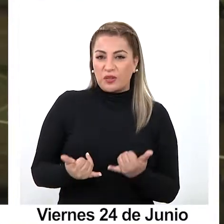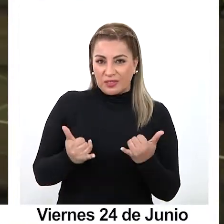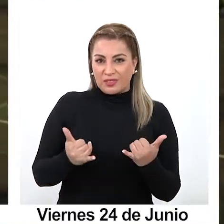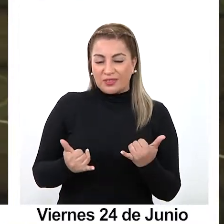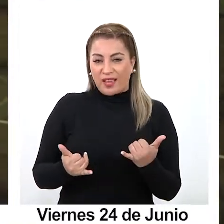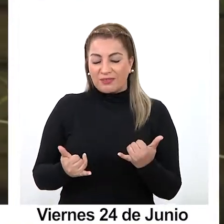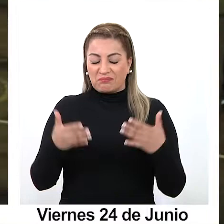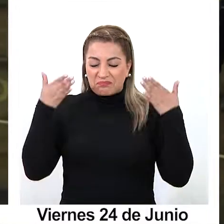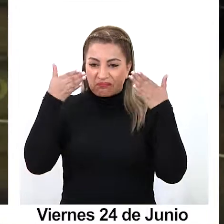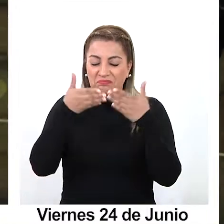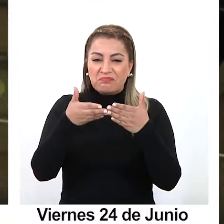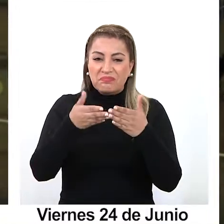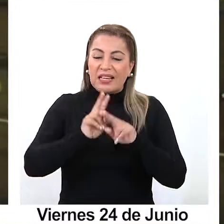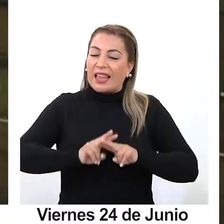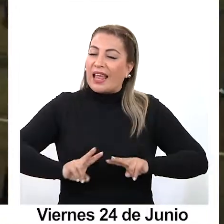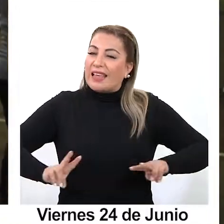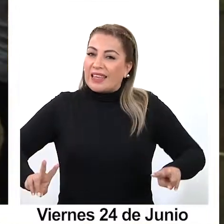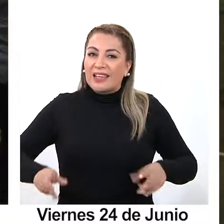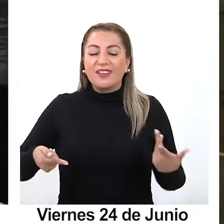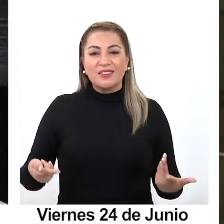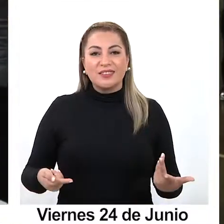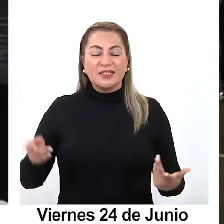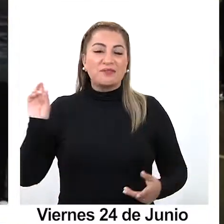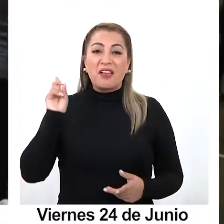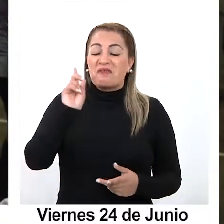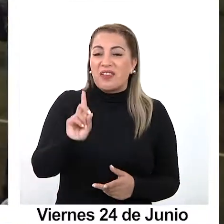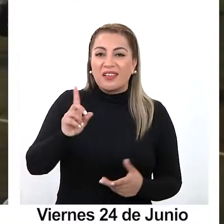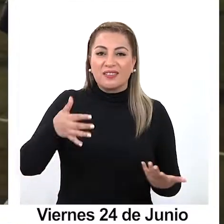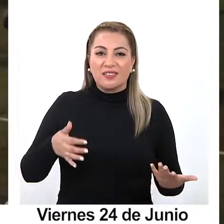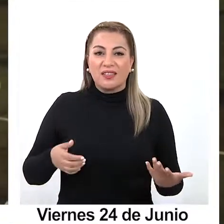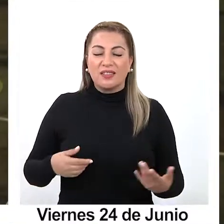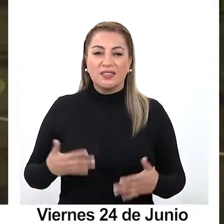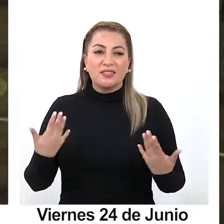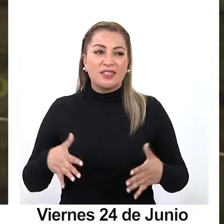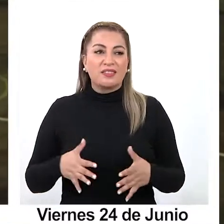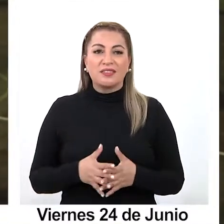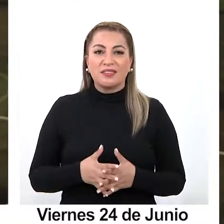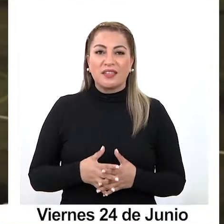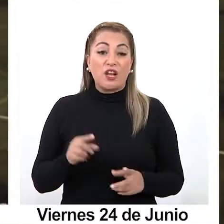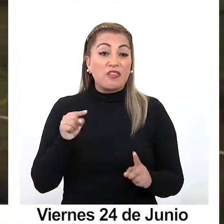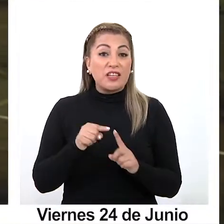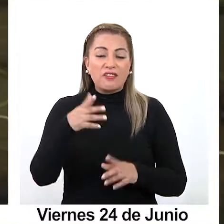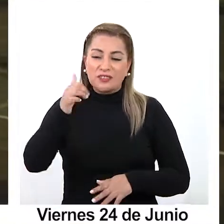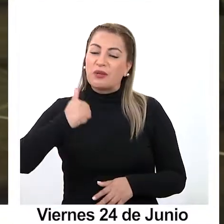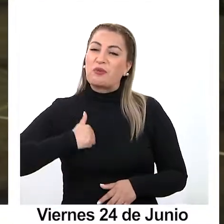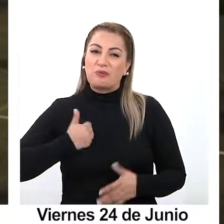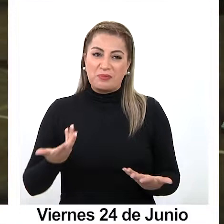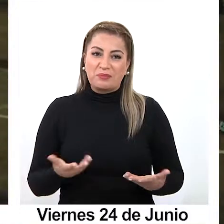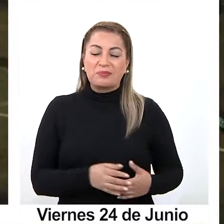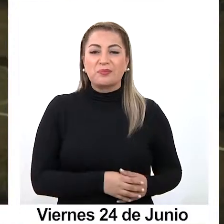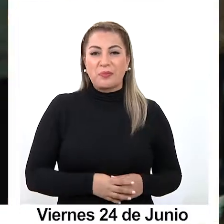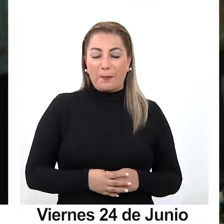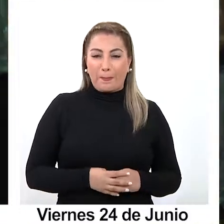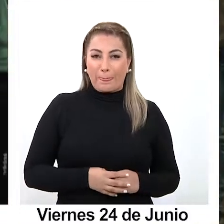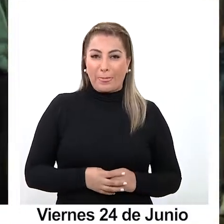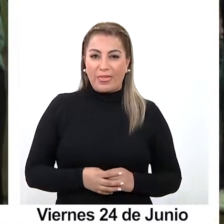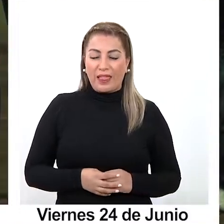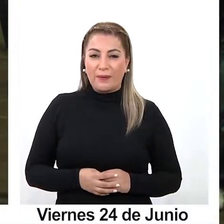bien, distraerse, relajarse y obviamente se cumple muchas veces el objetivo de lo que son las